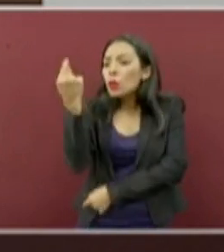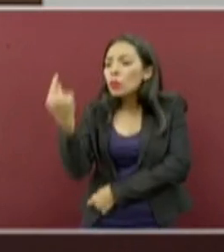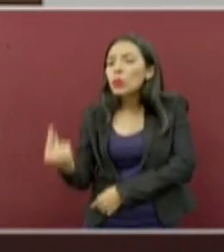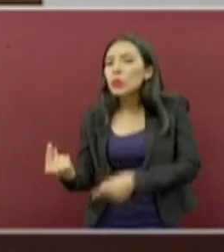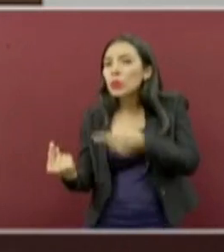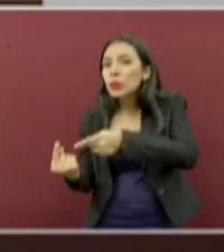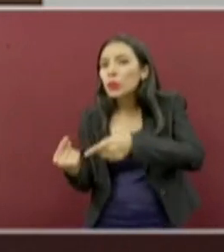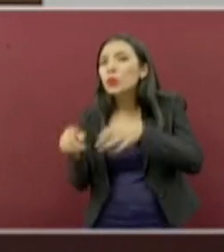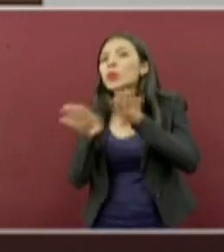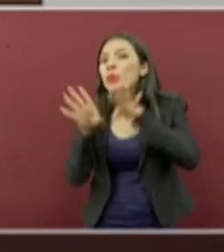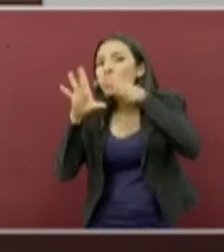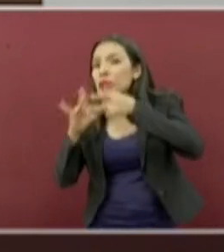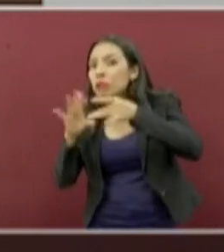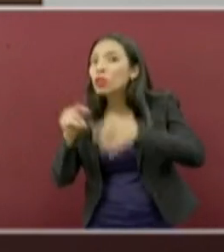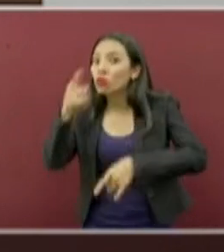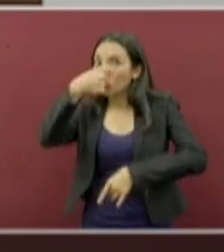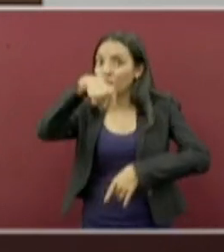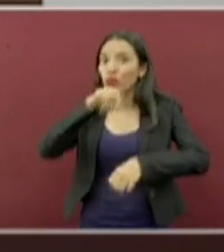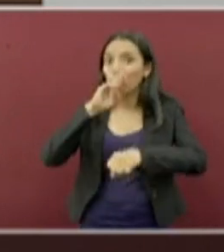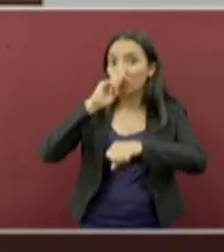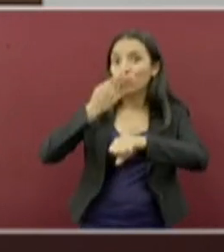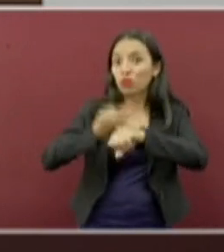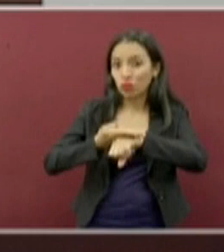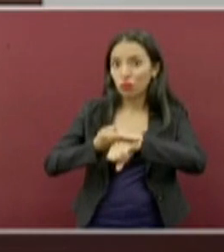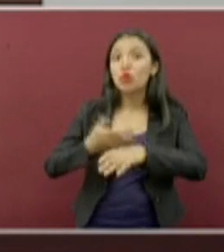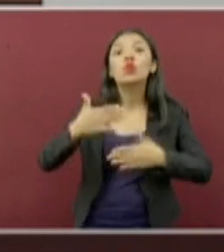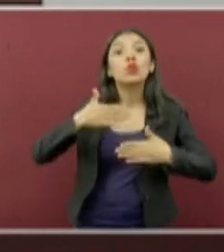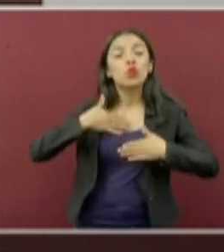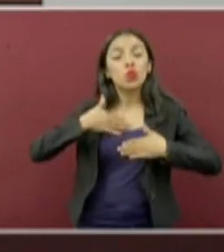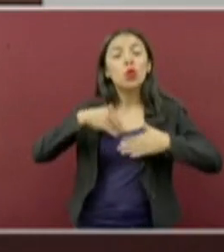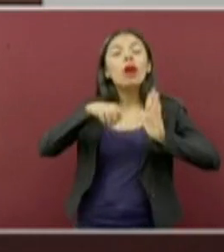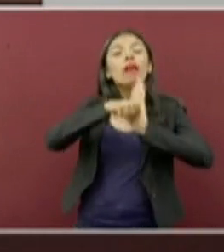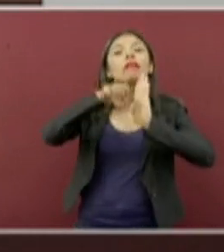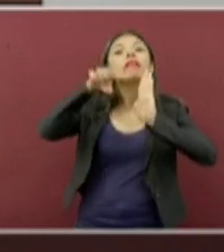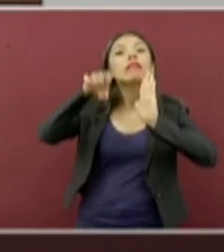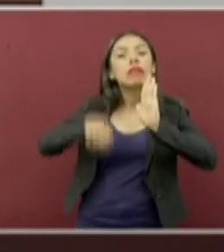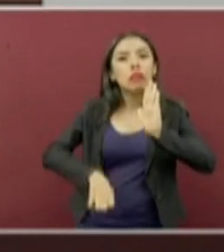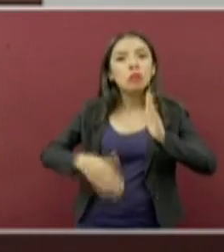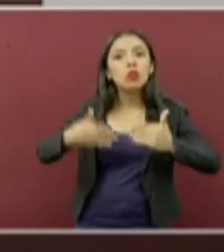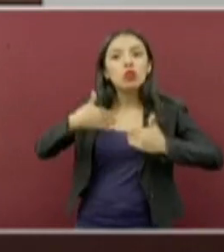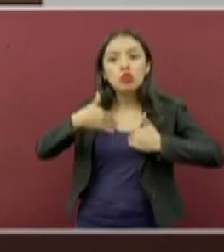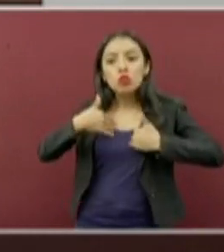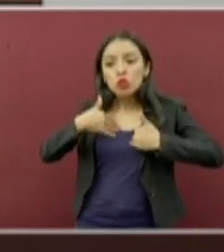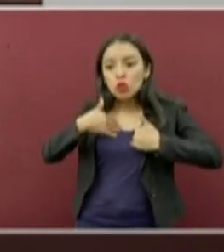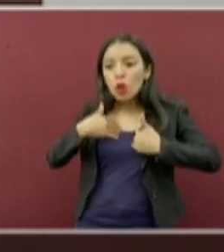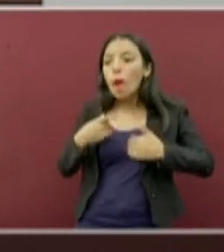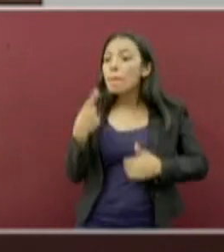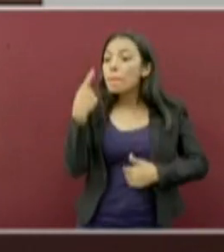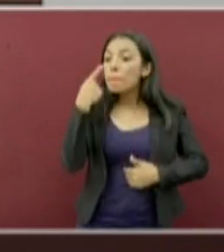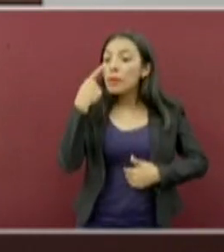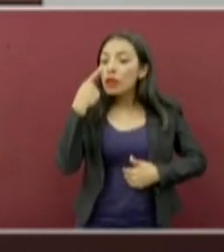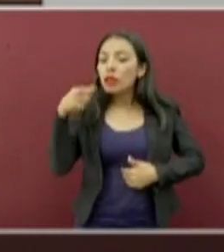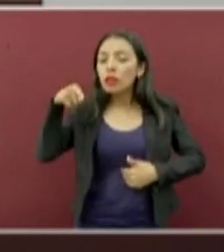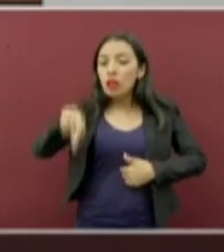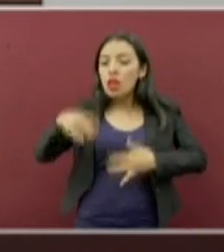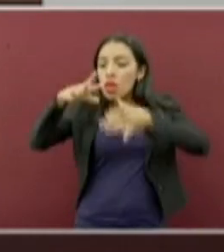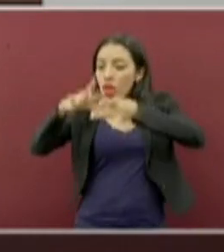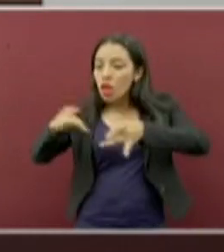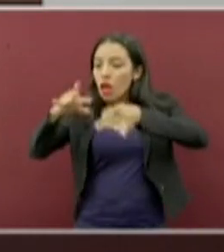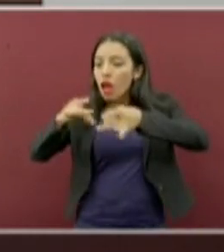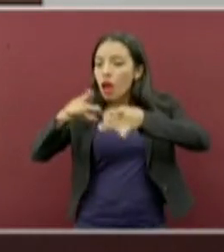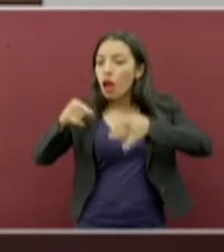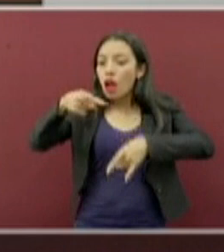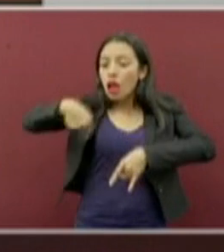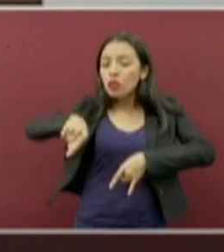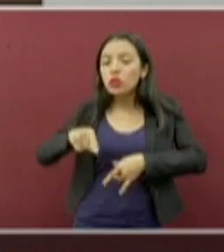casa. Vamos a ser el ejemplo y guía para que ellos comprendan muy bien la